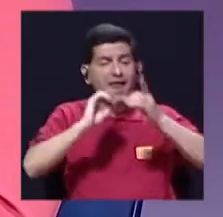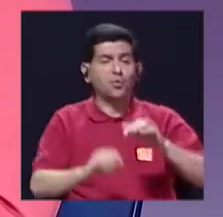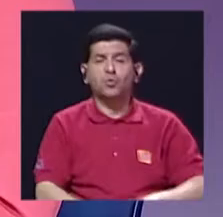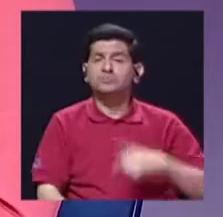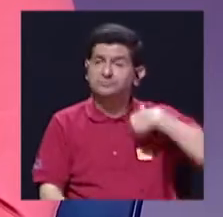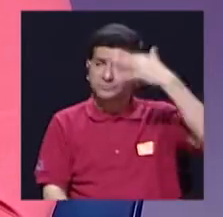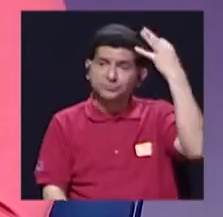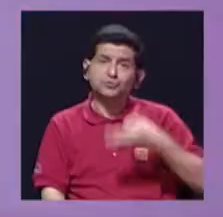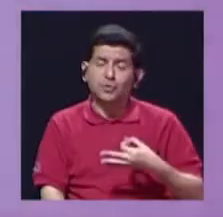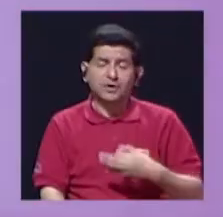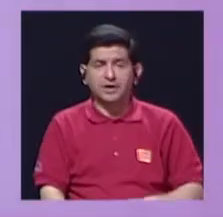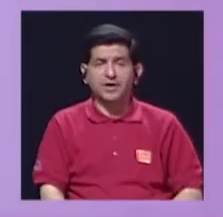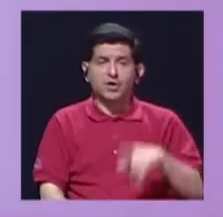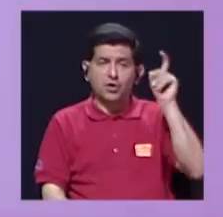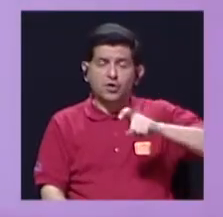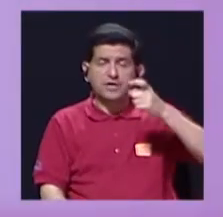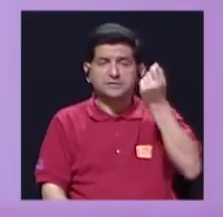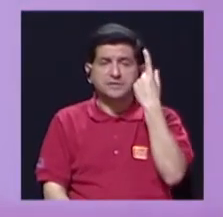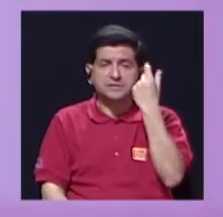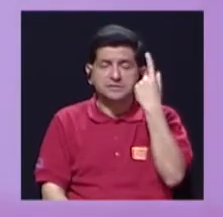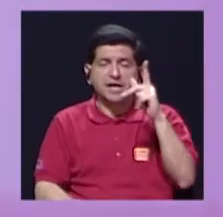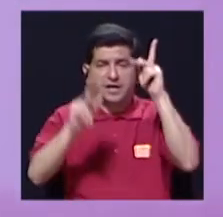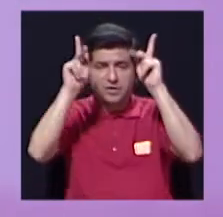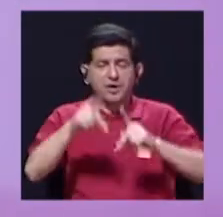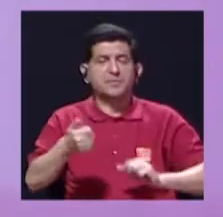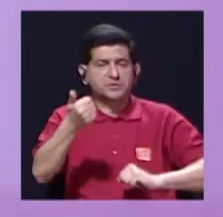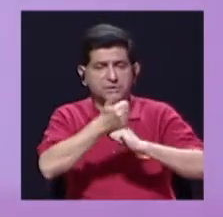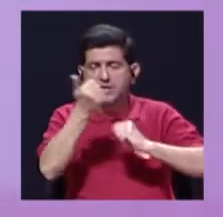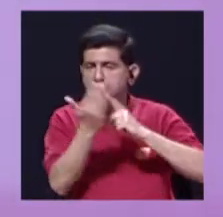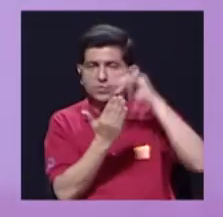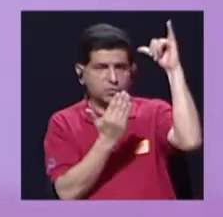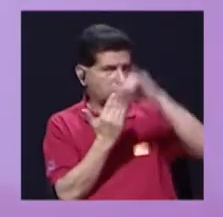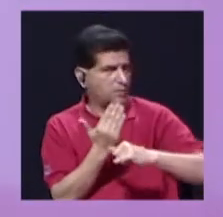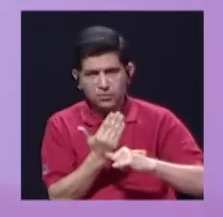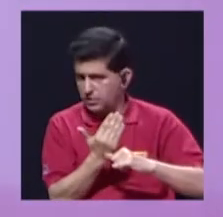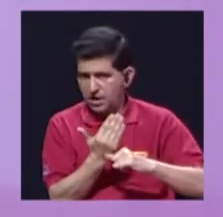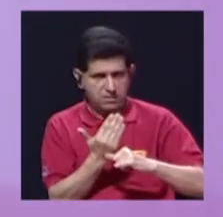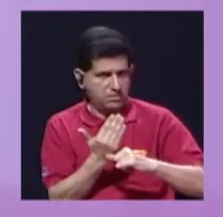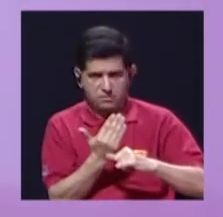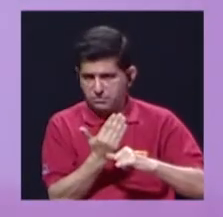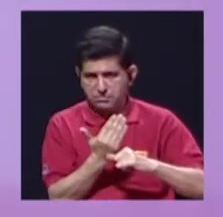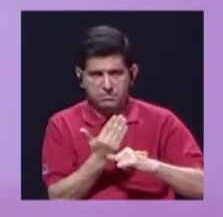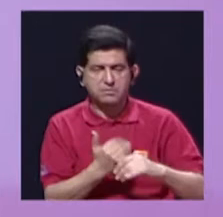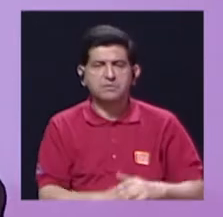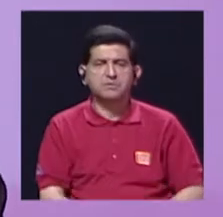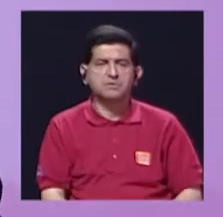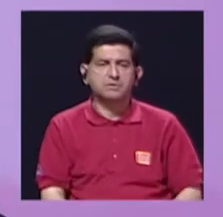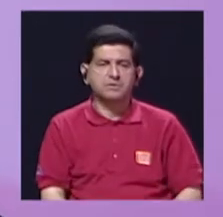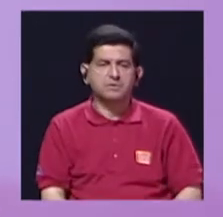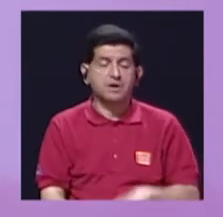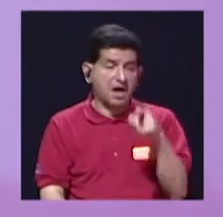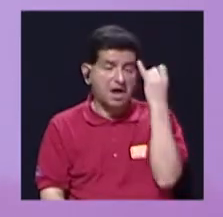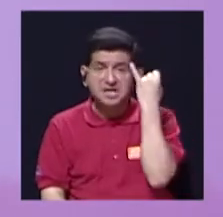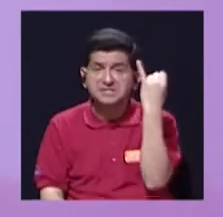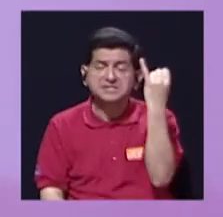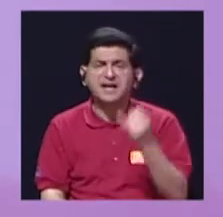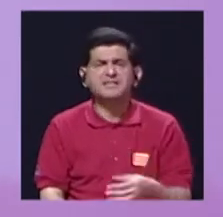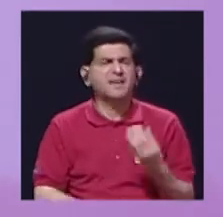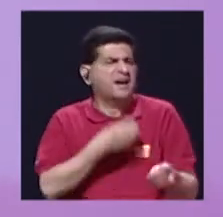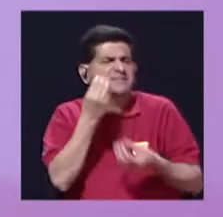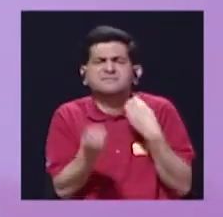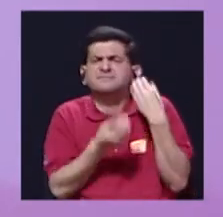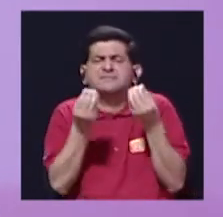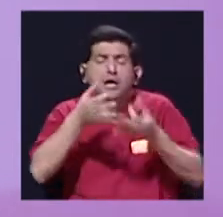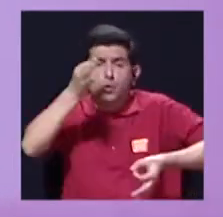que hay que hacerle entender a los que no están a favor de este proyecto que esta iniciativa lo que viene a hacer